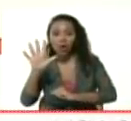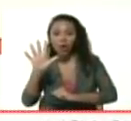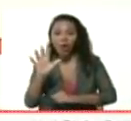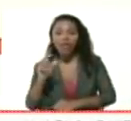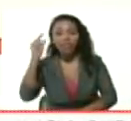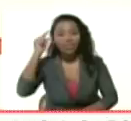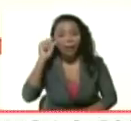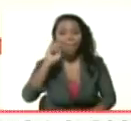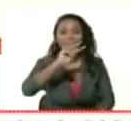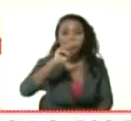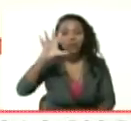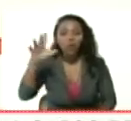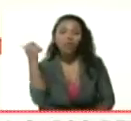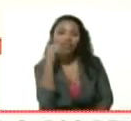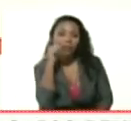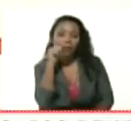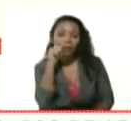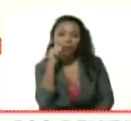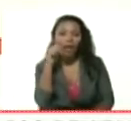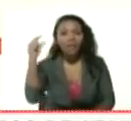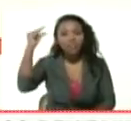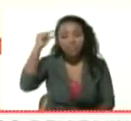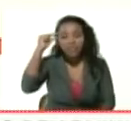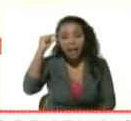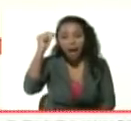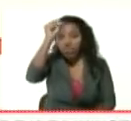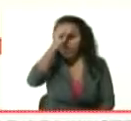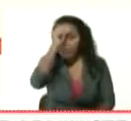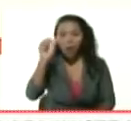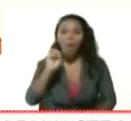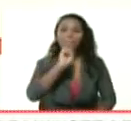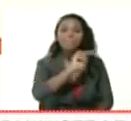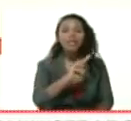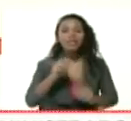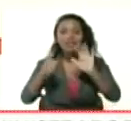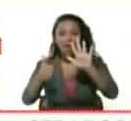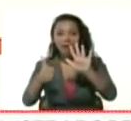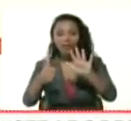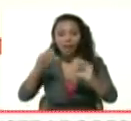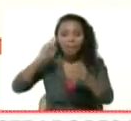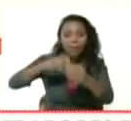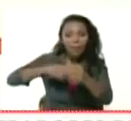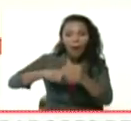25, sábado. El día domingo 26 se carnetizaron